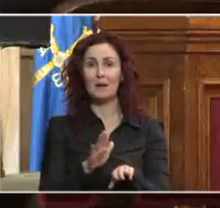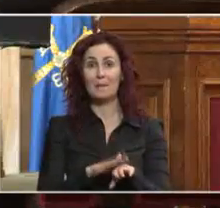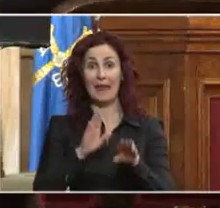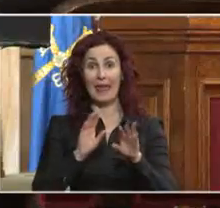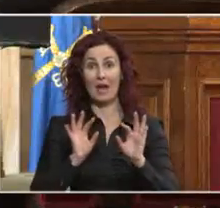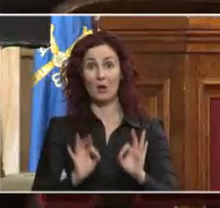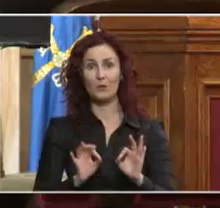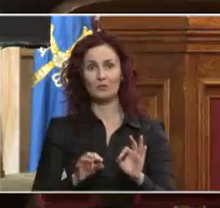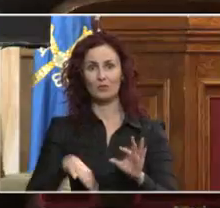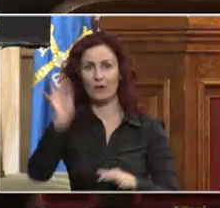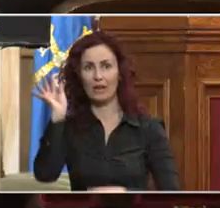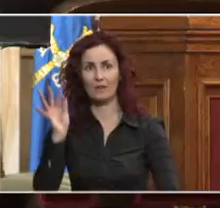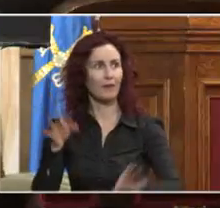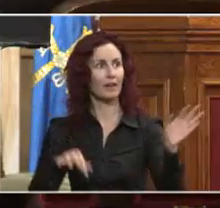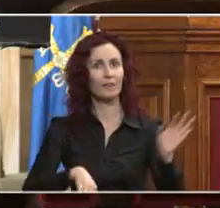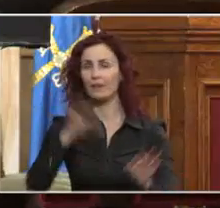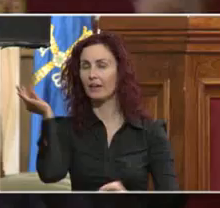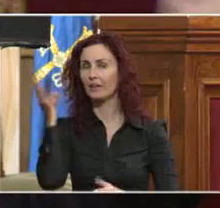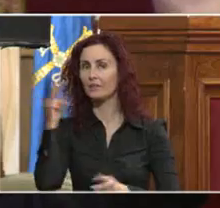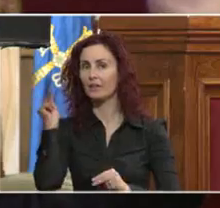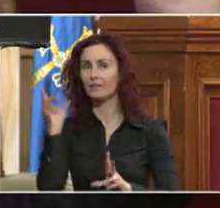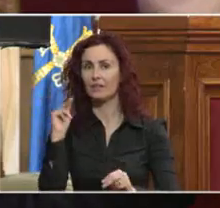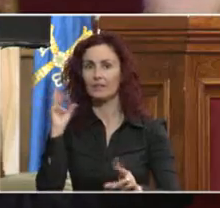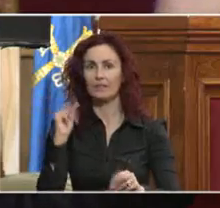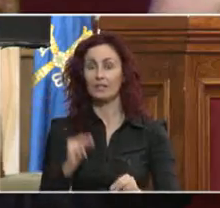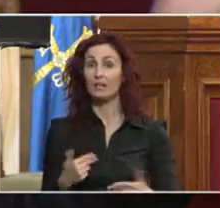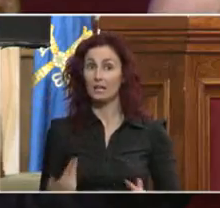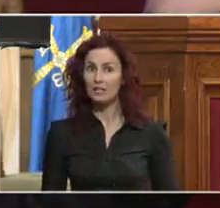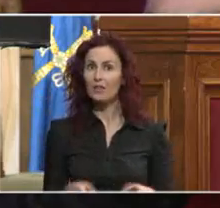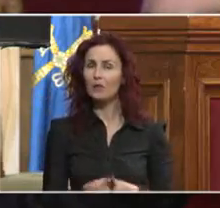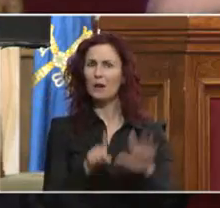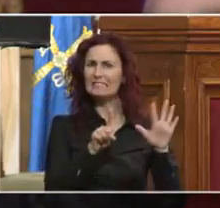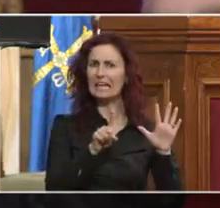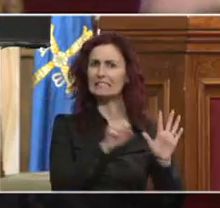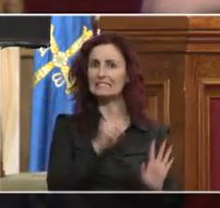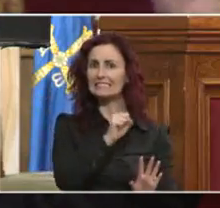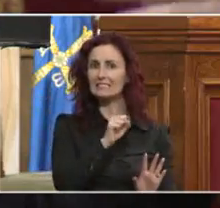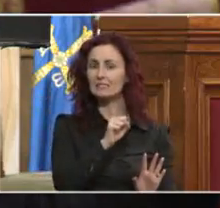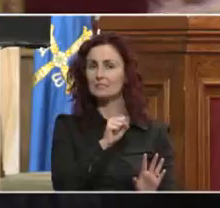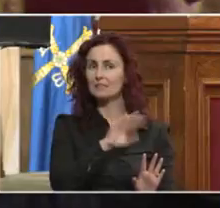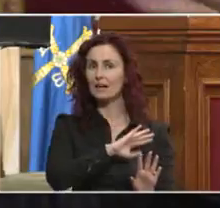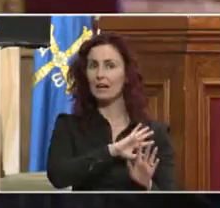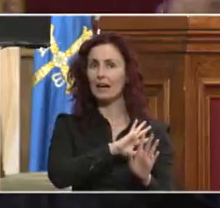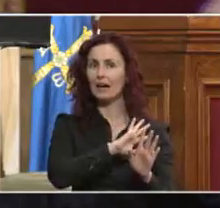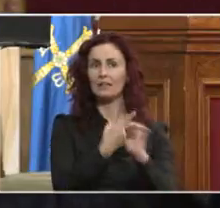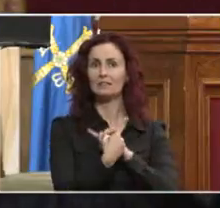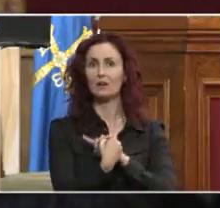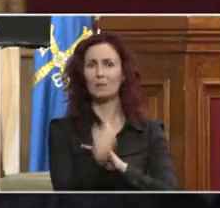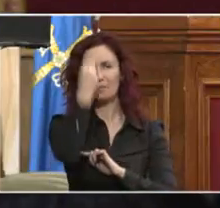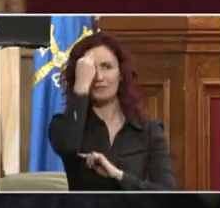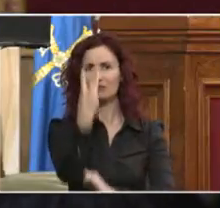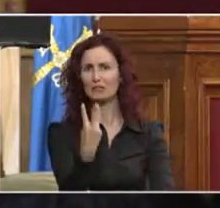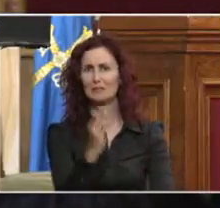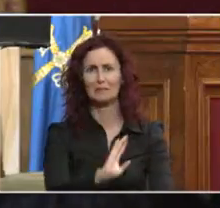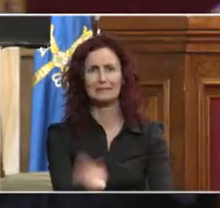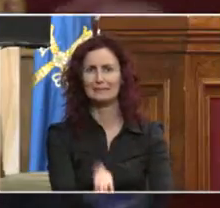quitando piezas. Ah, sí, sí. Íbamos a hacer creo que 6 canciones y bueno, quitamos, creo que hicimos 3.